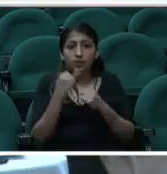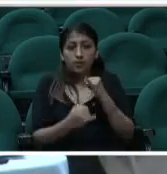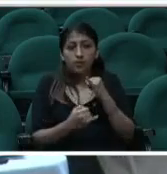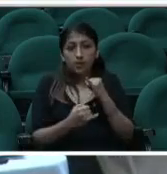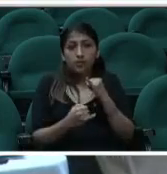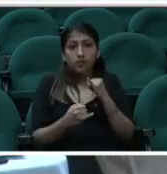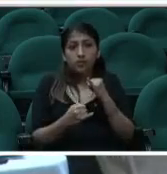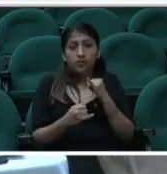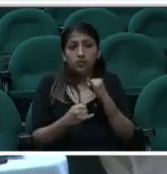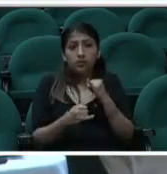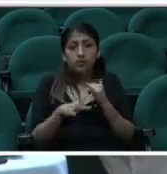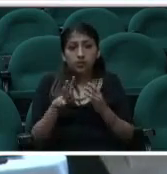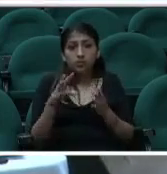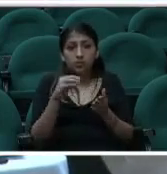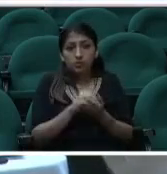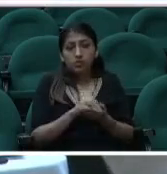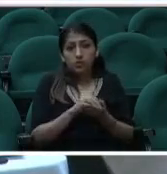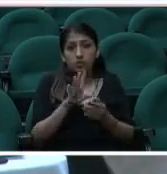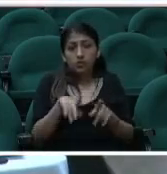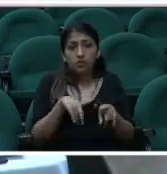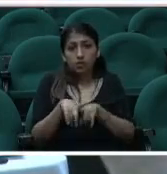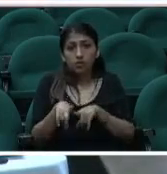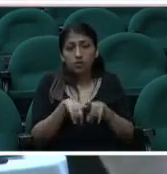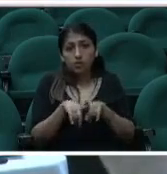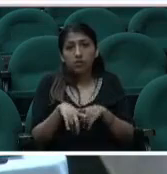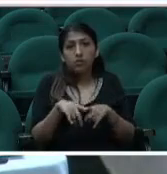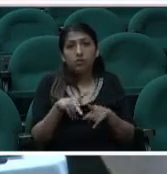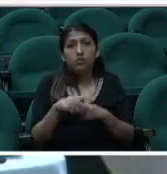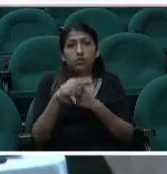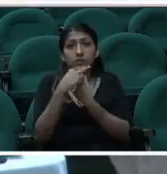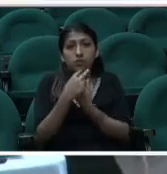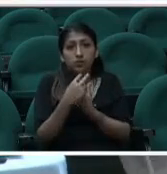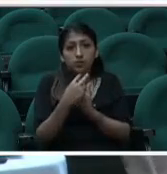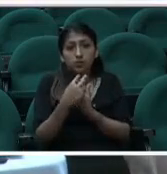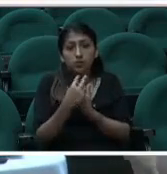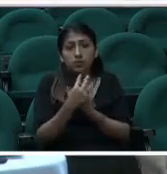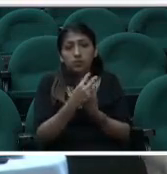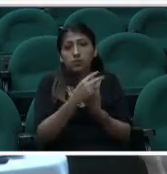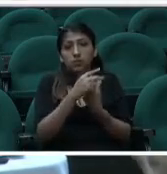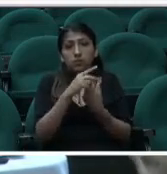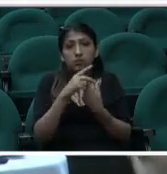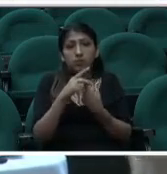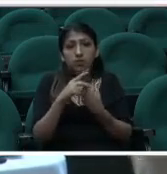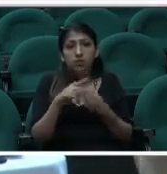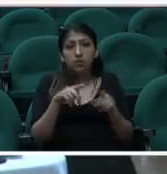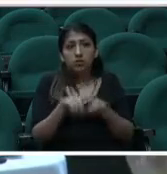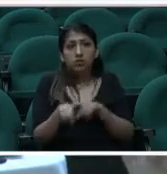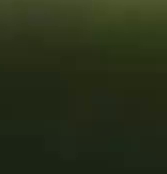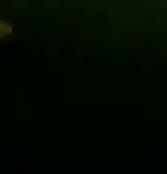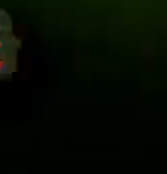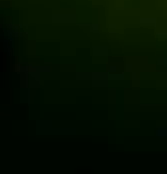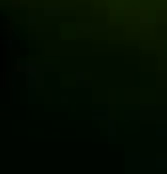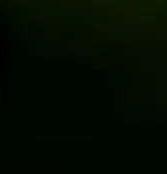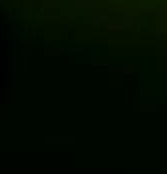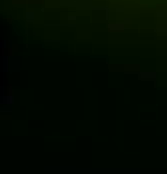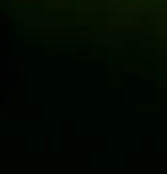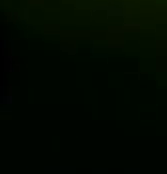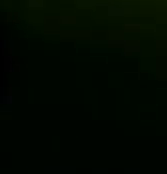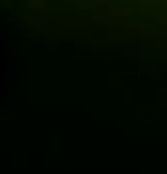esta parte del debate para iniciar con la cuarta parte del debate